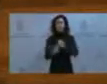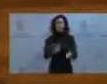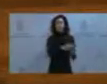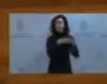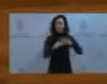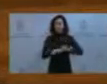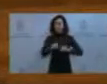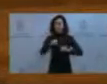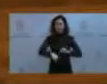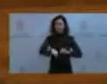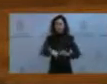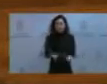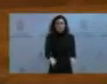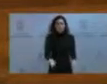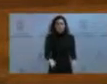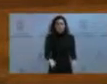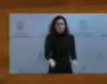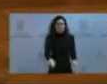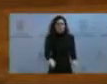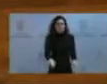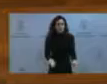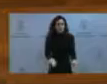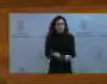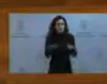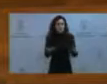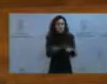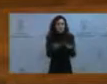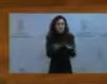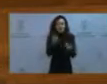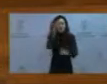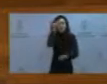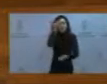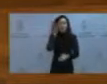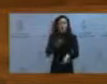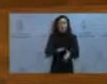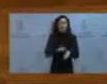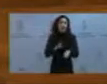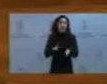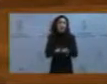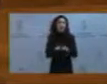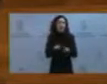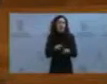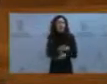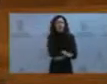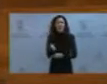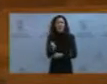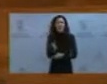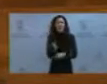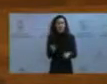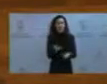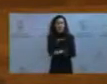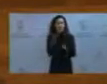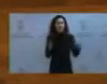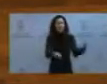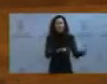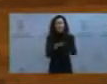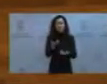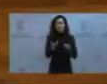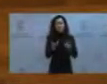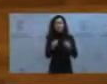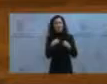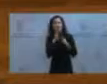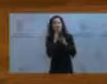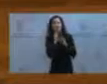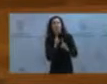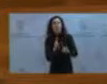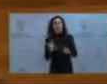nos pretende usted, que es aquí un Guardiola de turno, que pretende ser el inventor del juego moderno y llevarse todos los